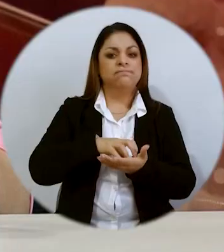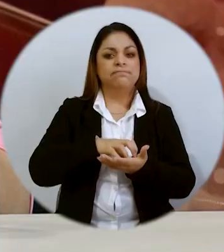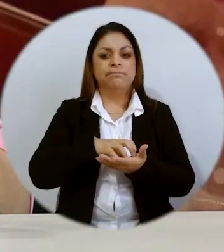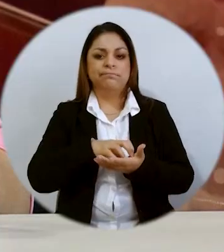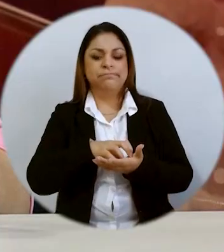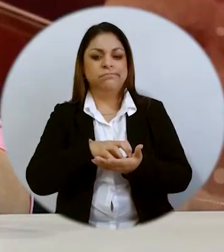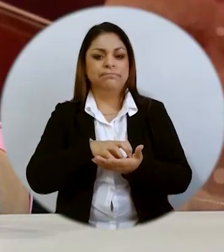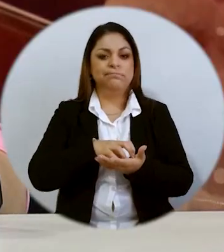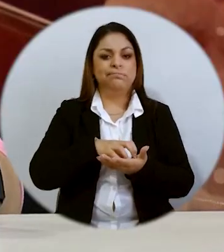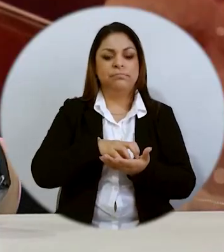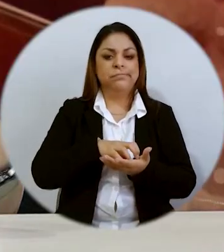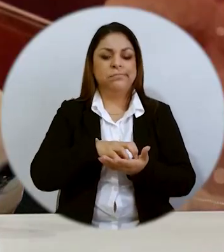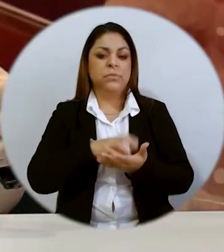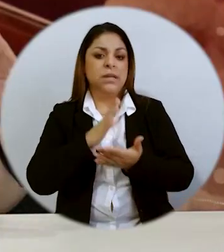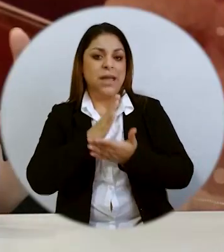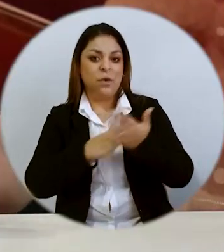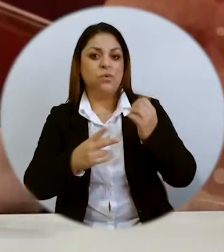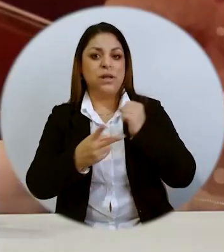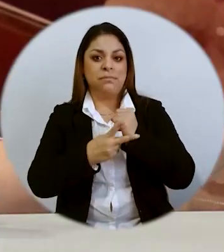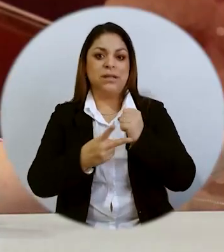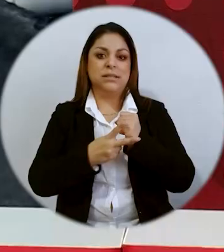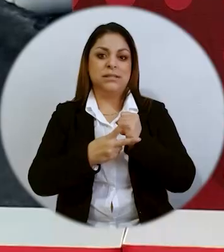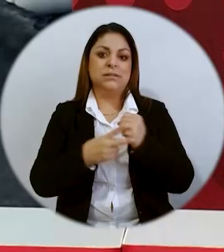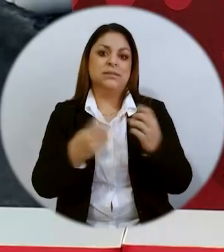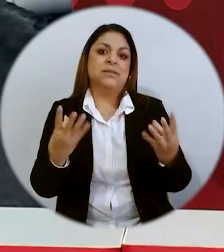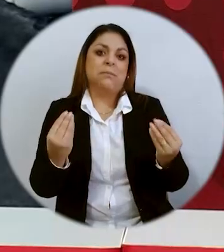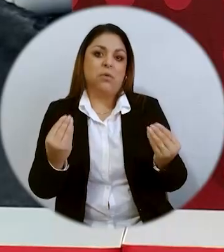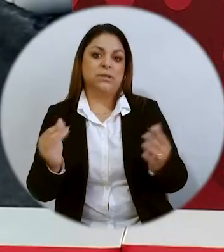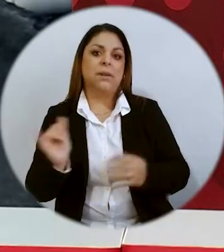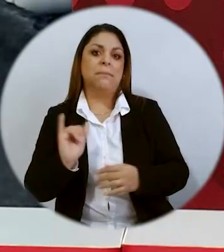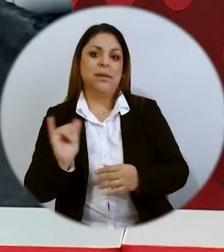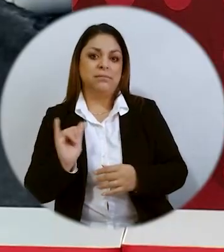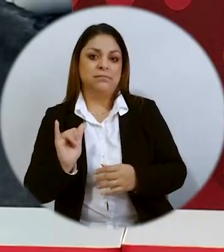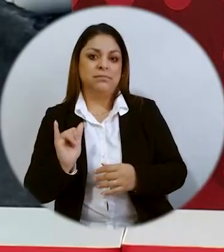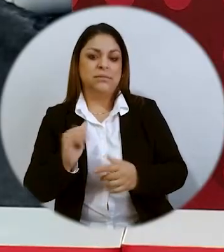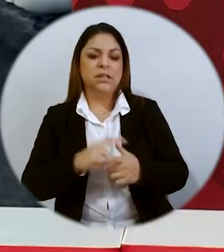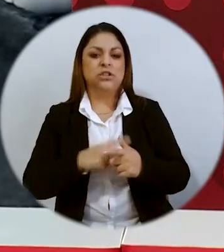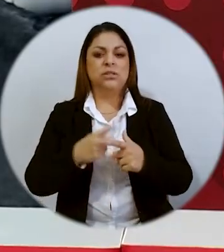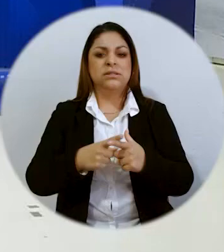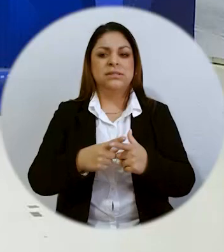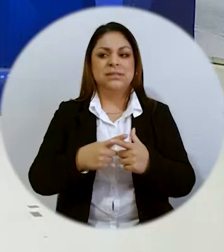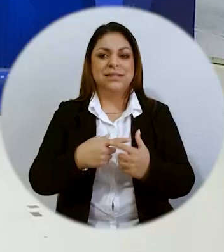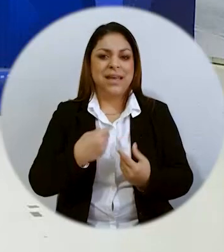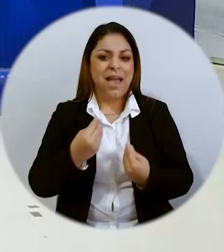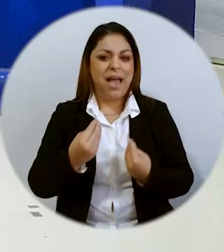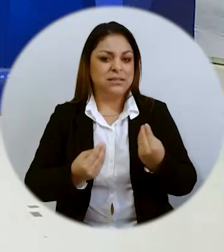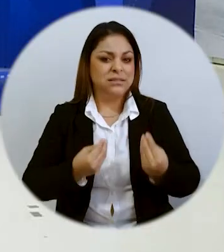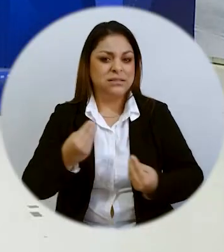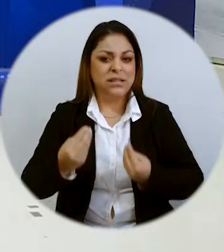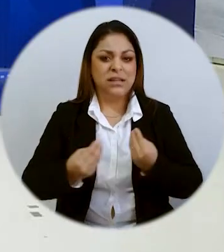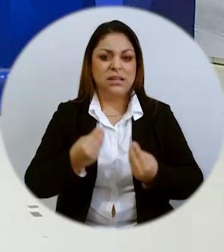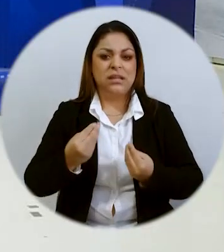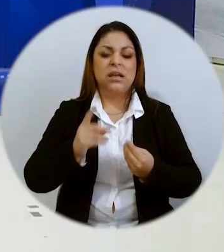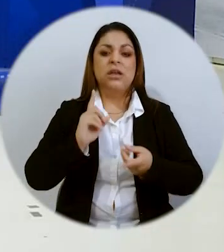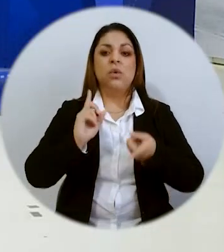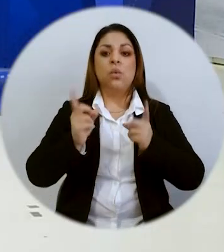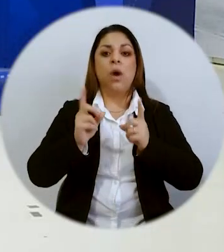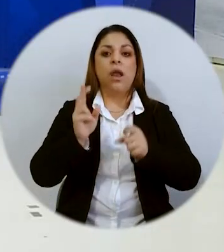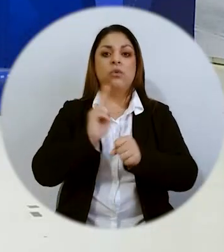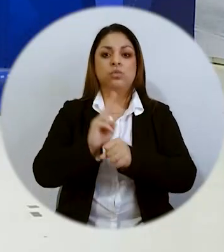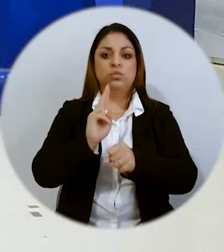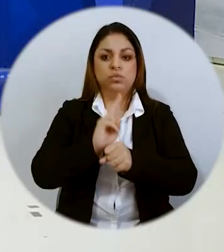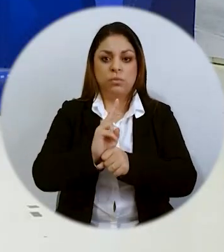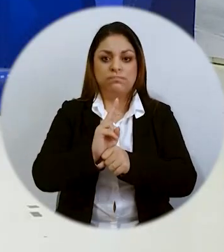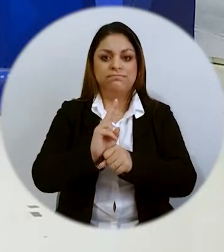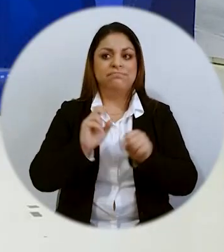escepticismo. Y en algunos casos, hasta temor. ¿Verdad? Entonces, ¿qué hacer frente a eso?